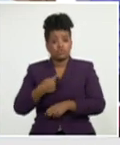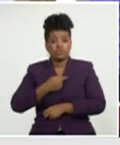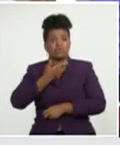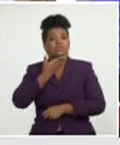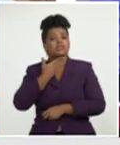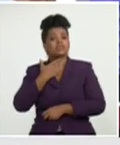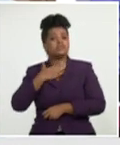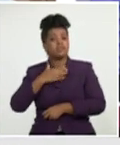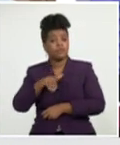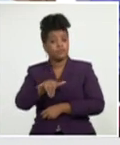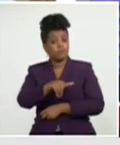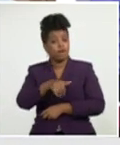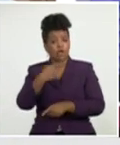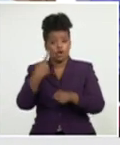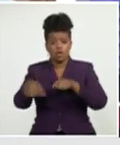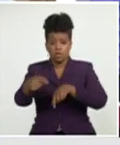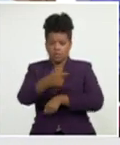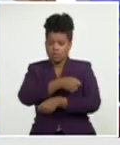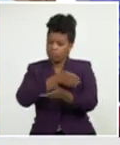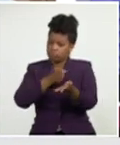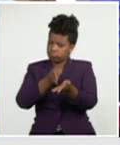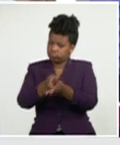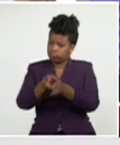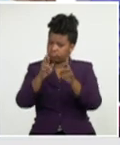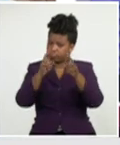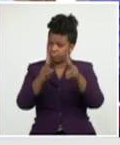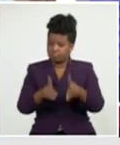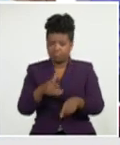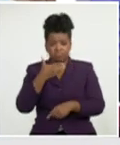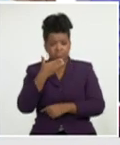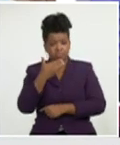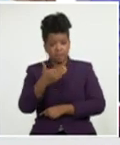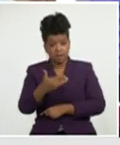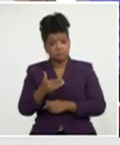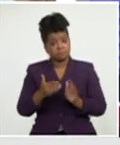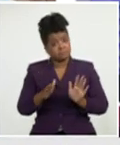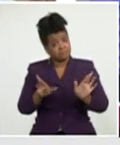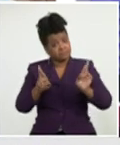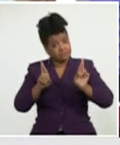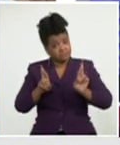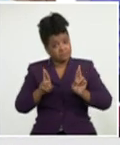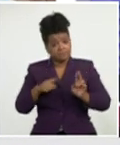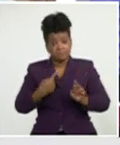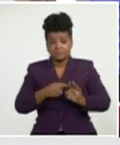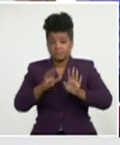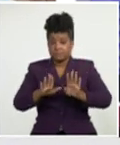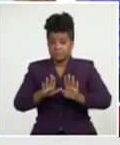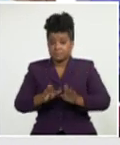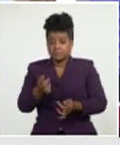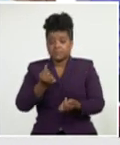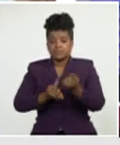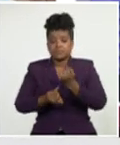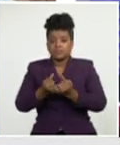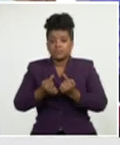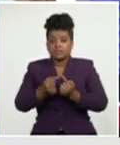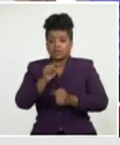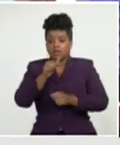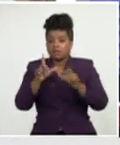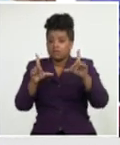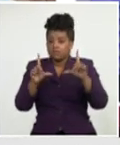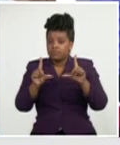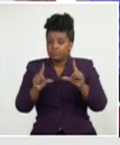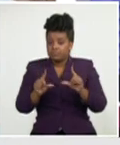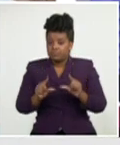vacunas, que se mantenga el reconocimiento de las cepas mutantes. En algunos casos se reporta que disminuye el reconocimiento respecto a la